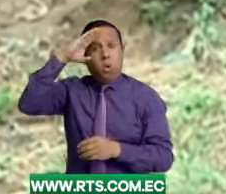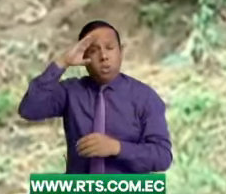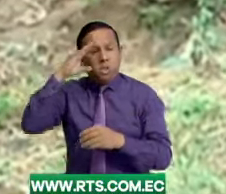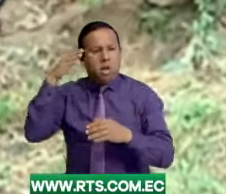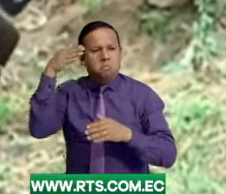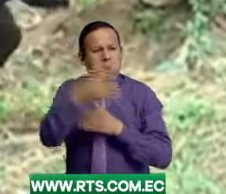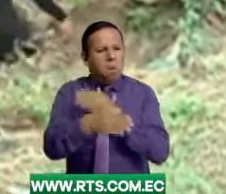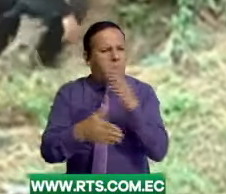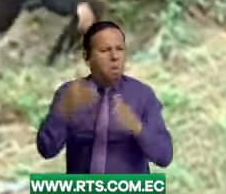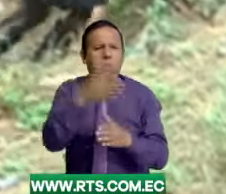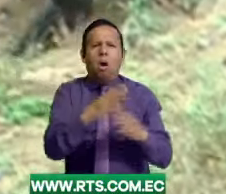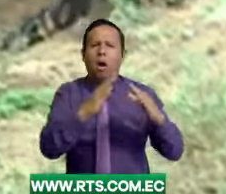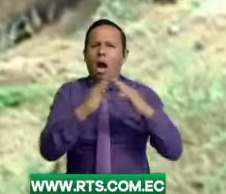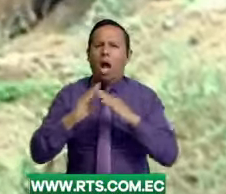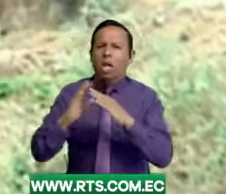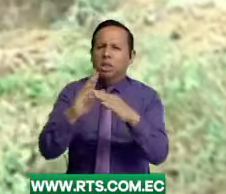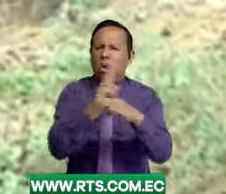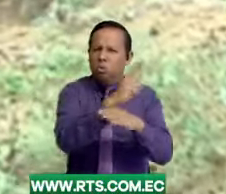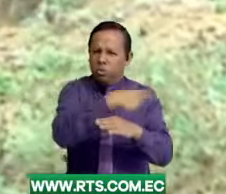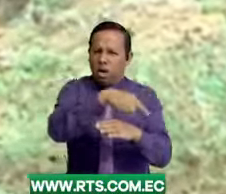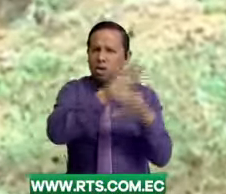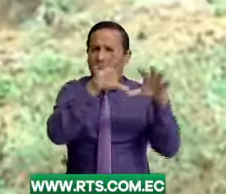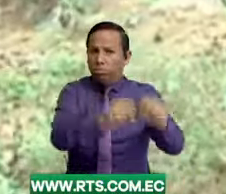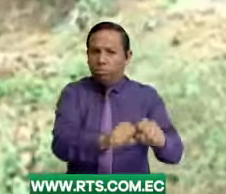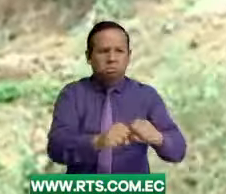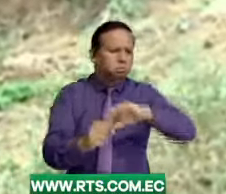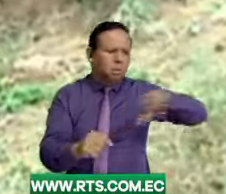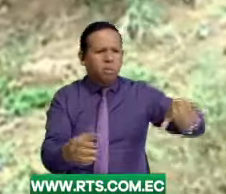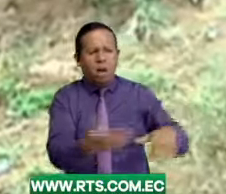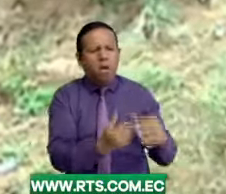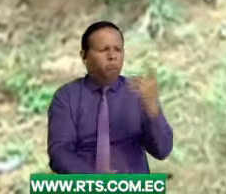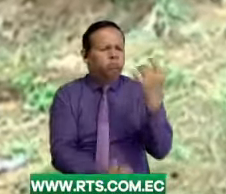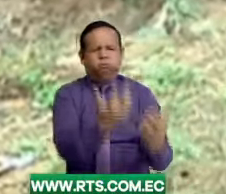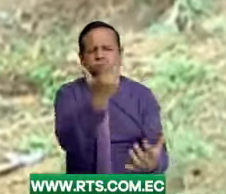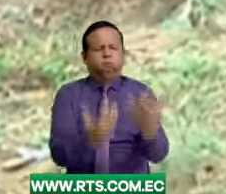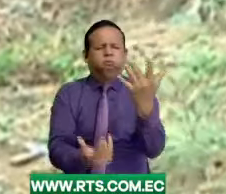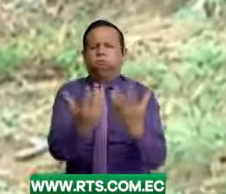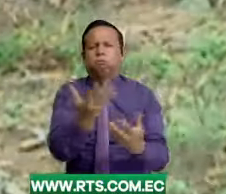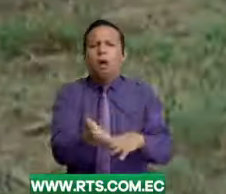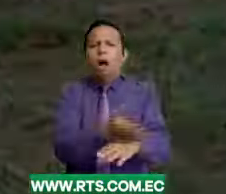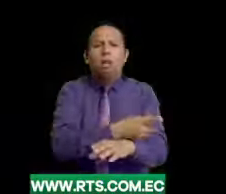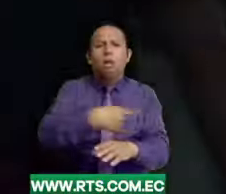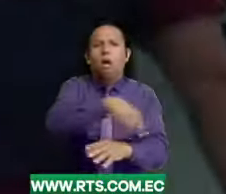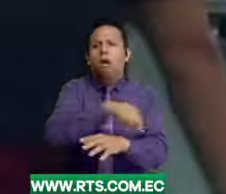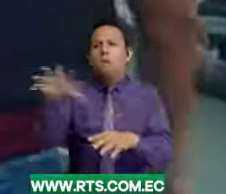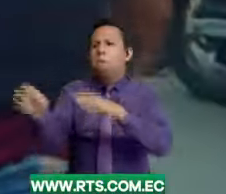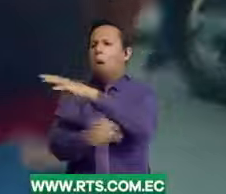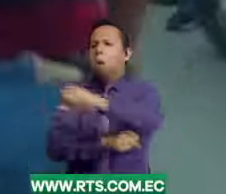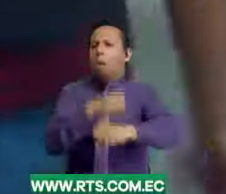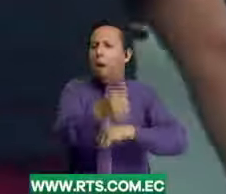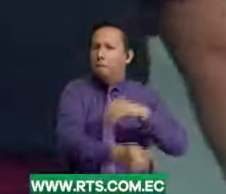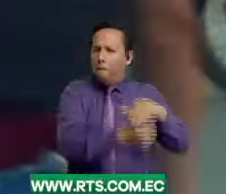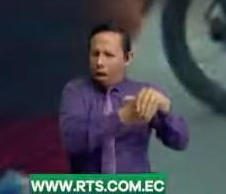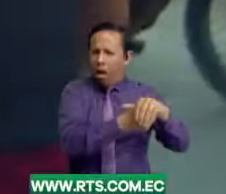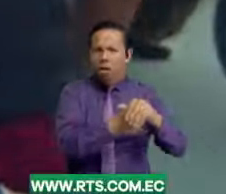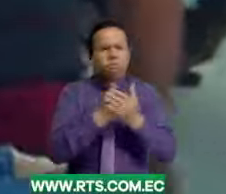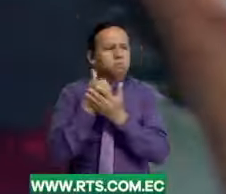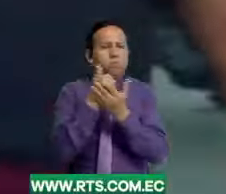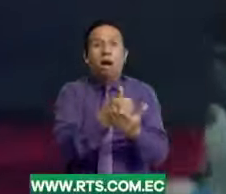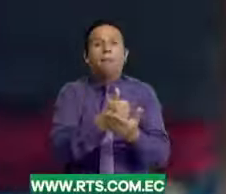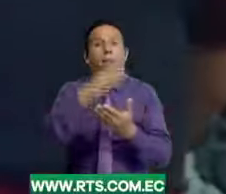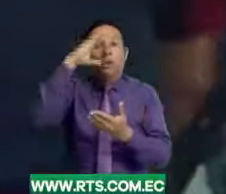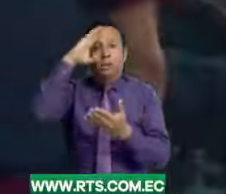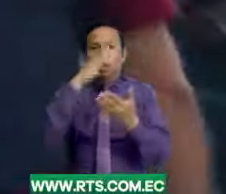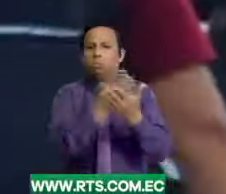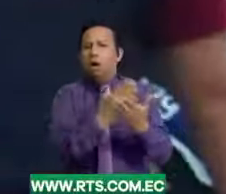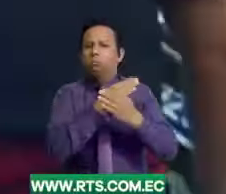casas usadas por esta banda para mantener en cautiverio a víctimas de secuestro. En medio de un amplio despliegue policial